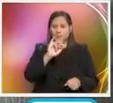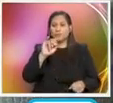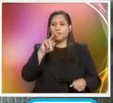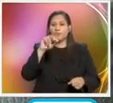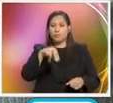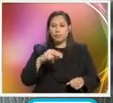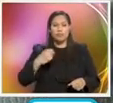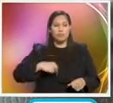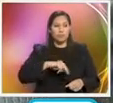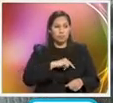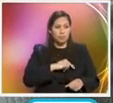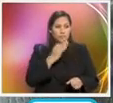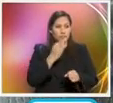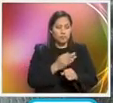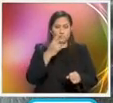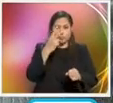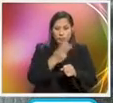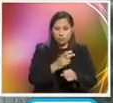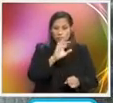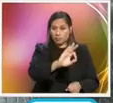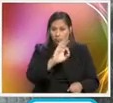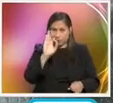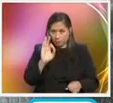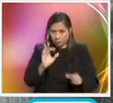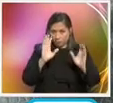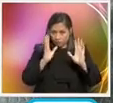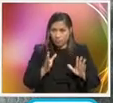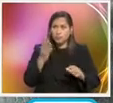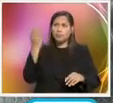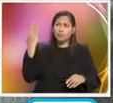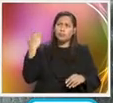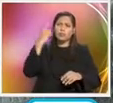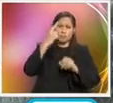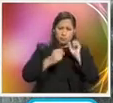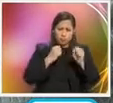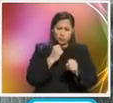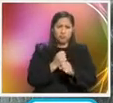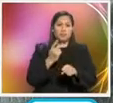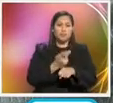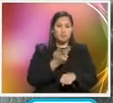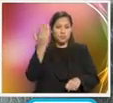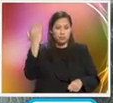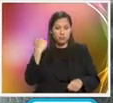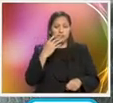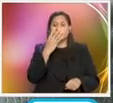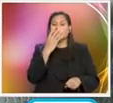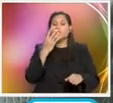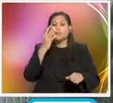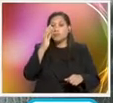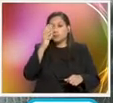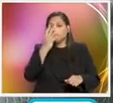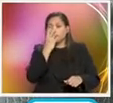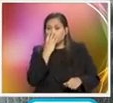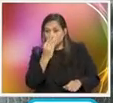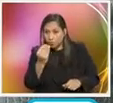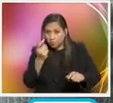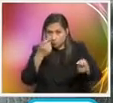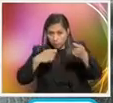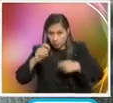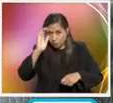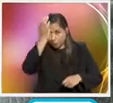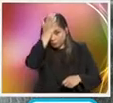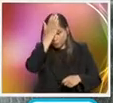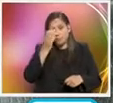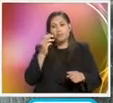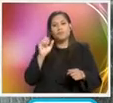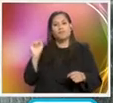sí, estamos haciendo una segunda temporada. Estuvimos el año pasado haciendo Lobos por Corderos.